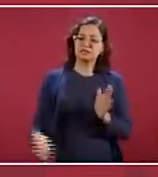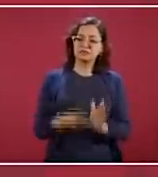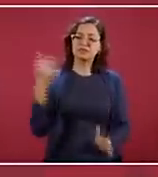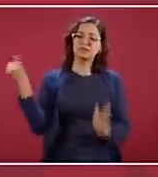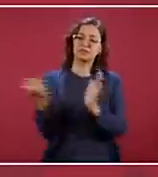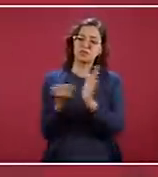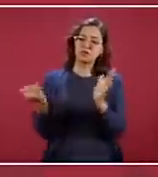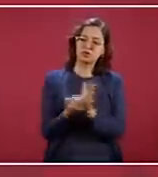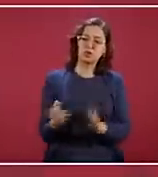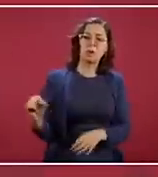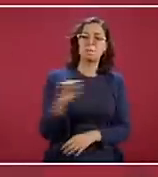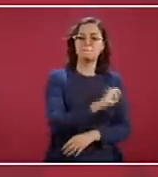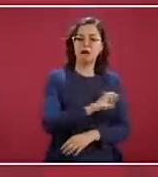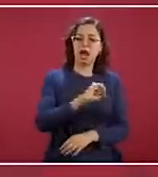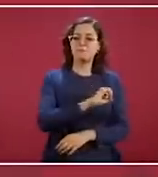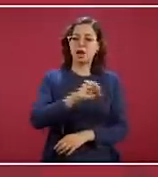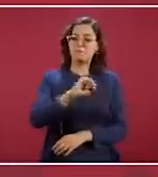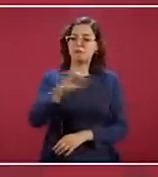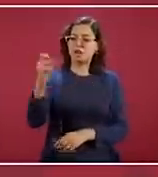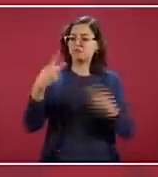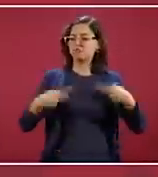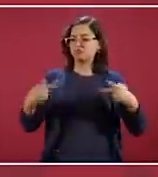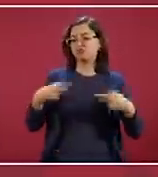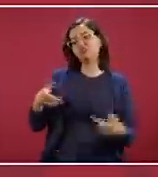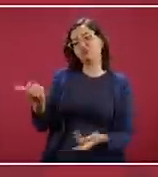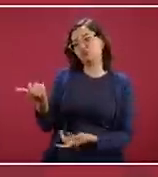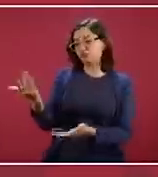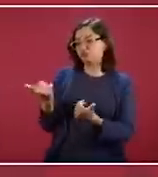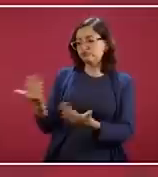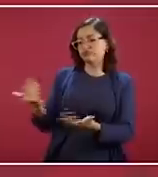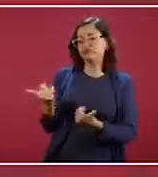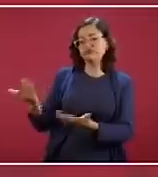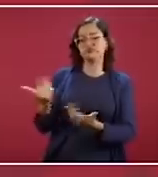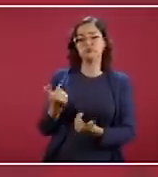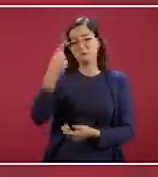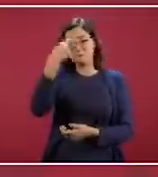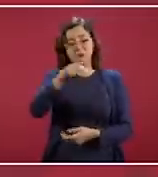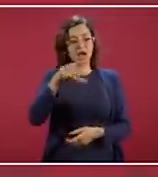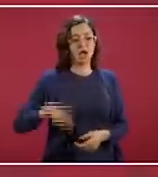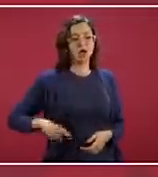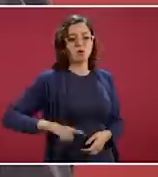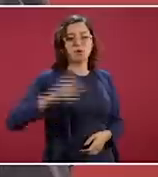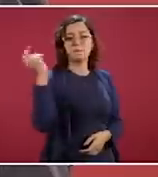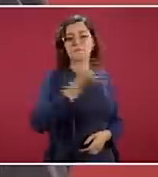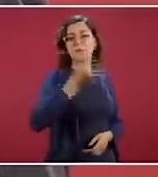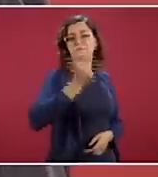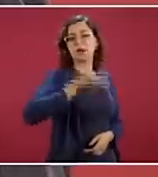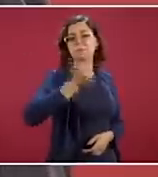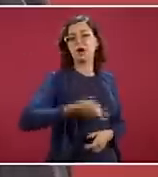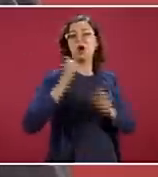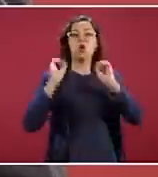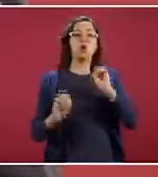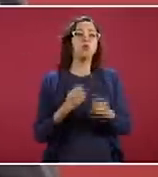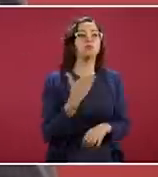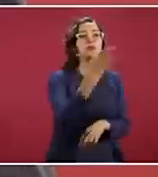los impuestos, bolseando a la gente para mantener el gobierno o endeudando al